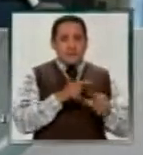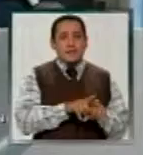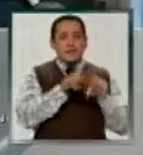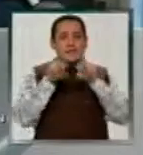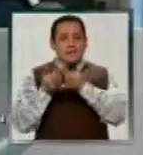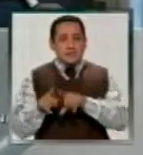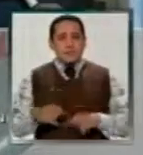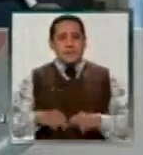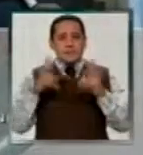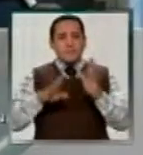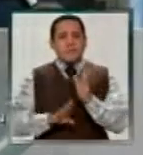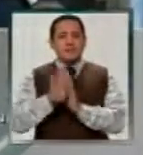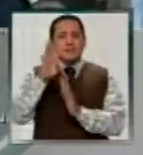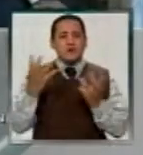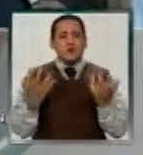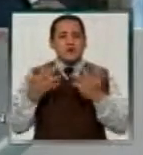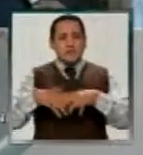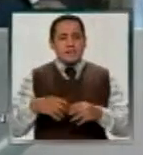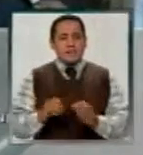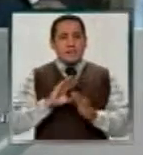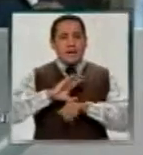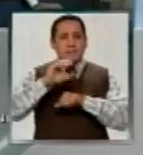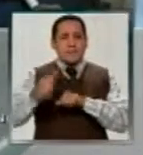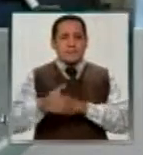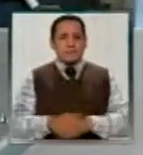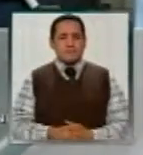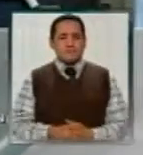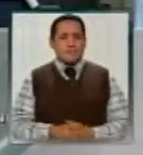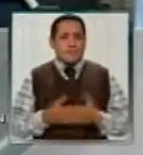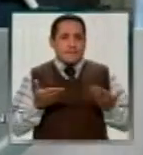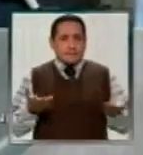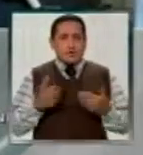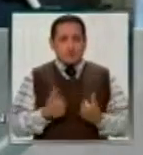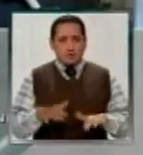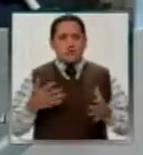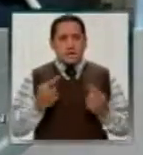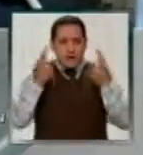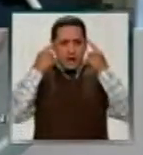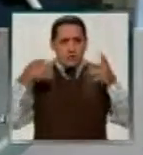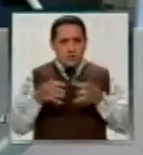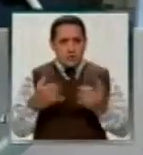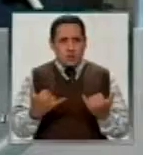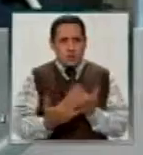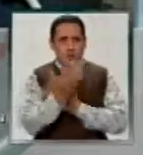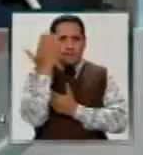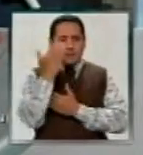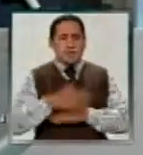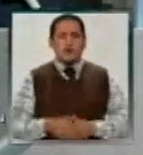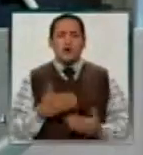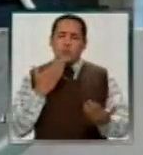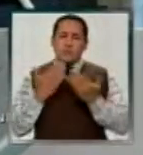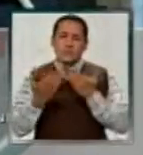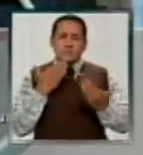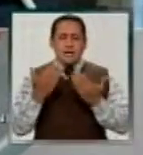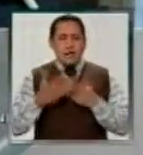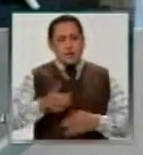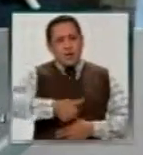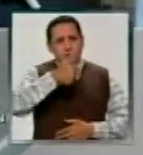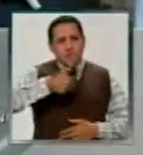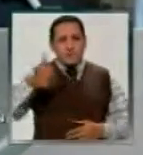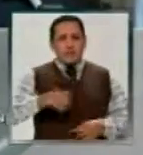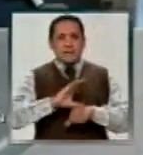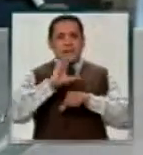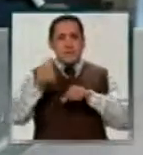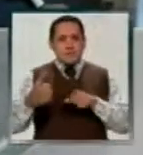segundo de lo que es el desarrollo integral de cajamarca eso se había consensuado esta mañana hemos conversado con las autoridades de